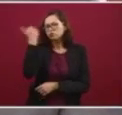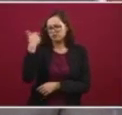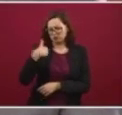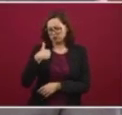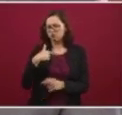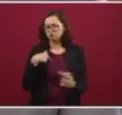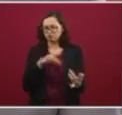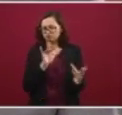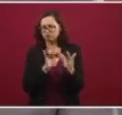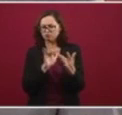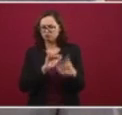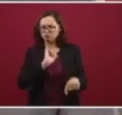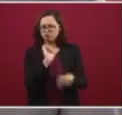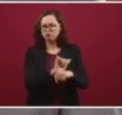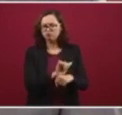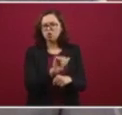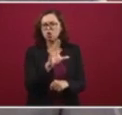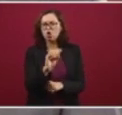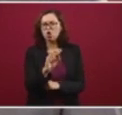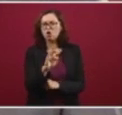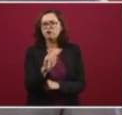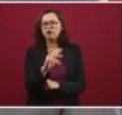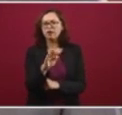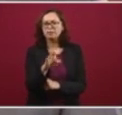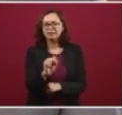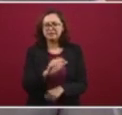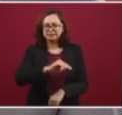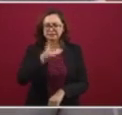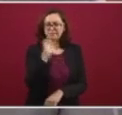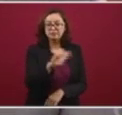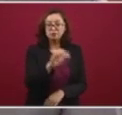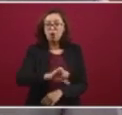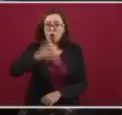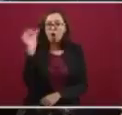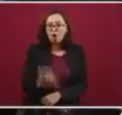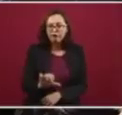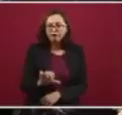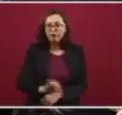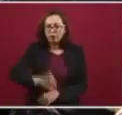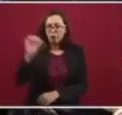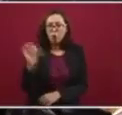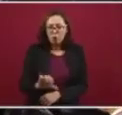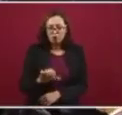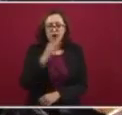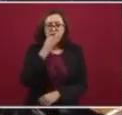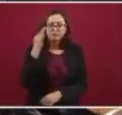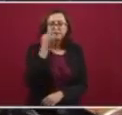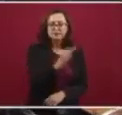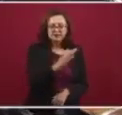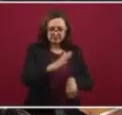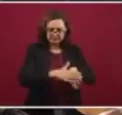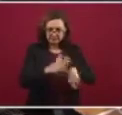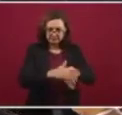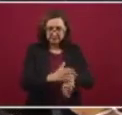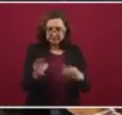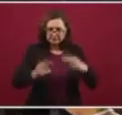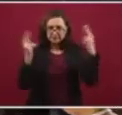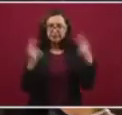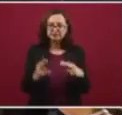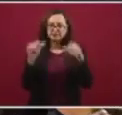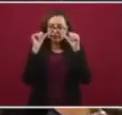que atienda esta demanda ahora mismo, hoy, que